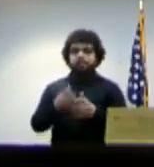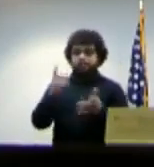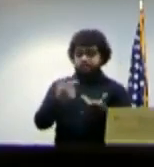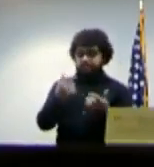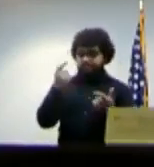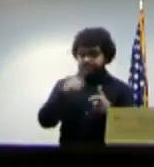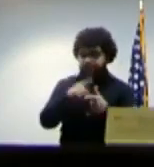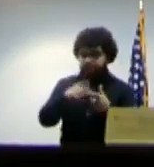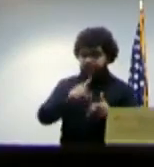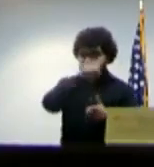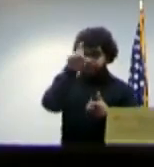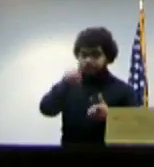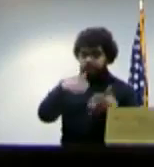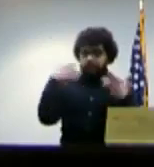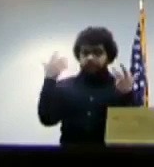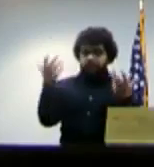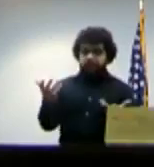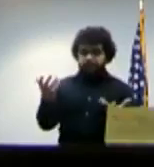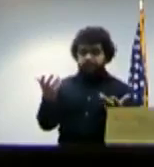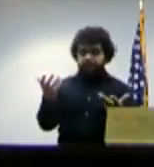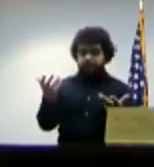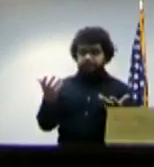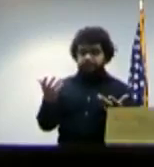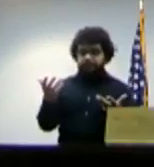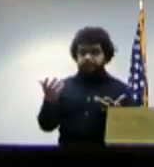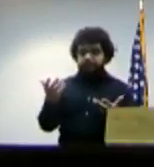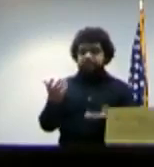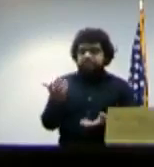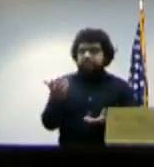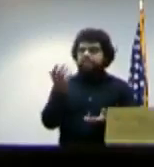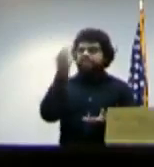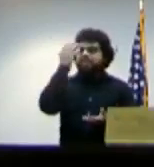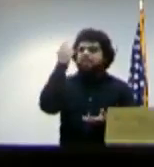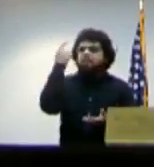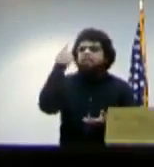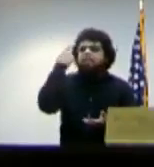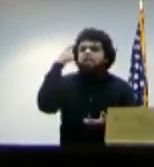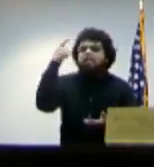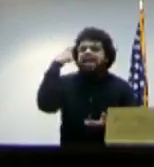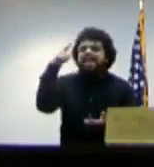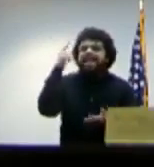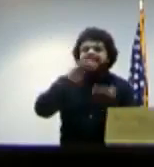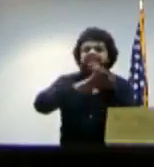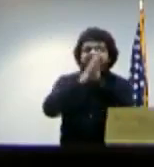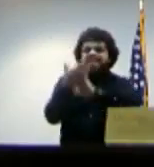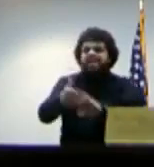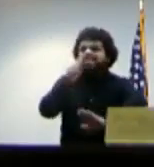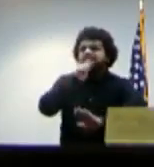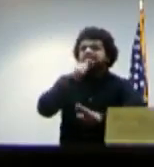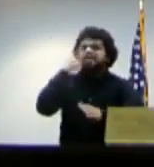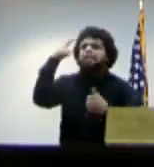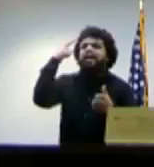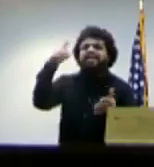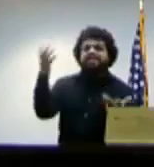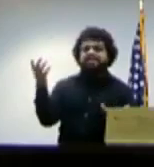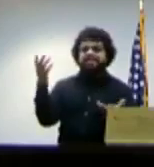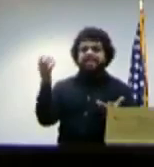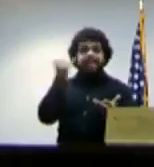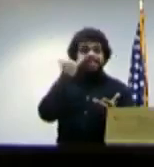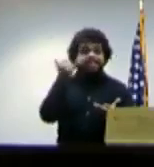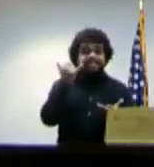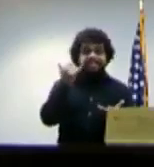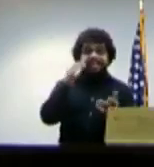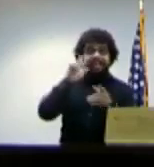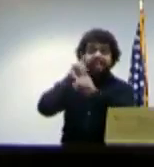es, ¿por qué entonces vamos a privatizar si vamos a ir moviéndonos a energía